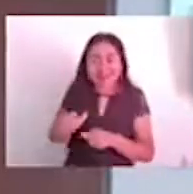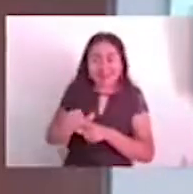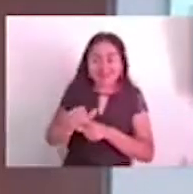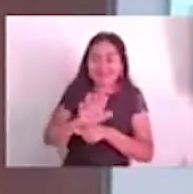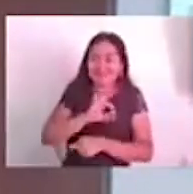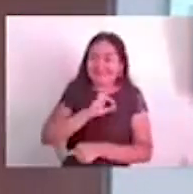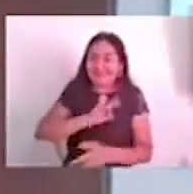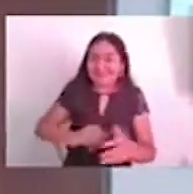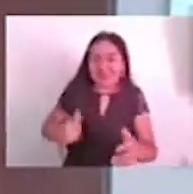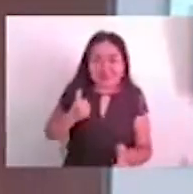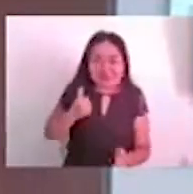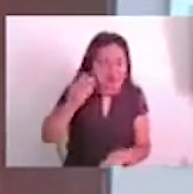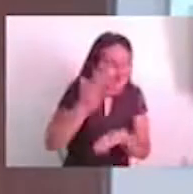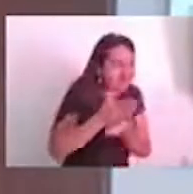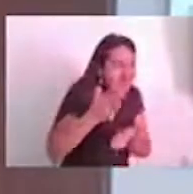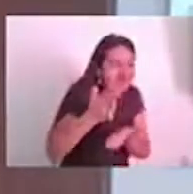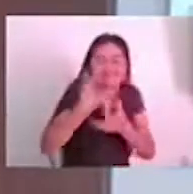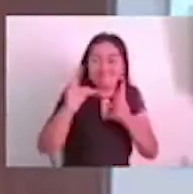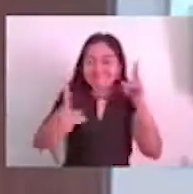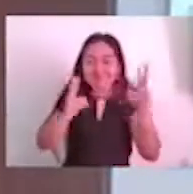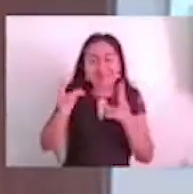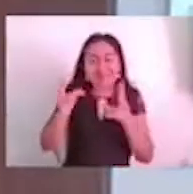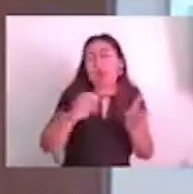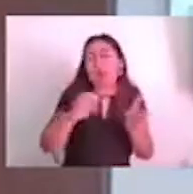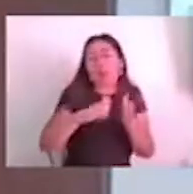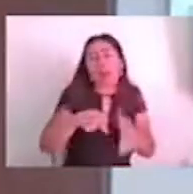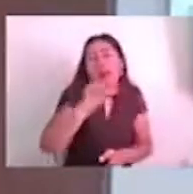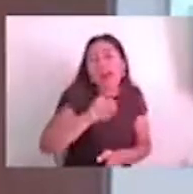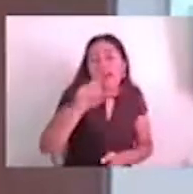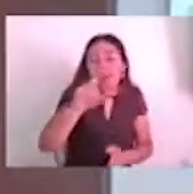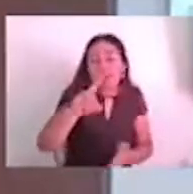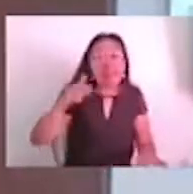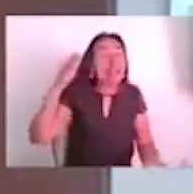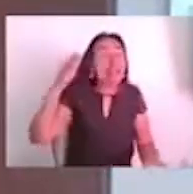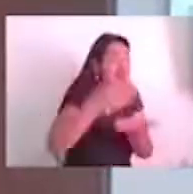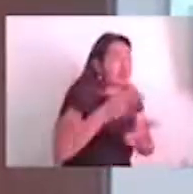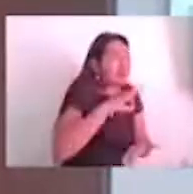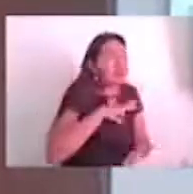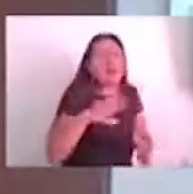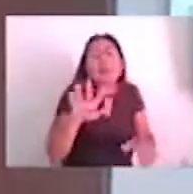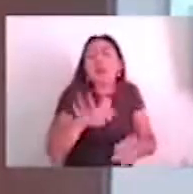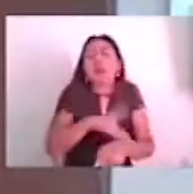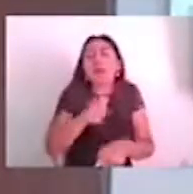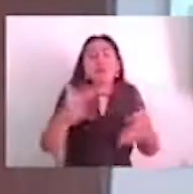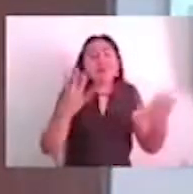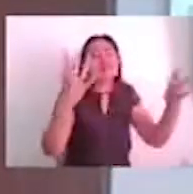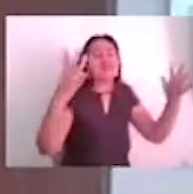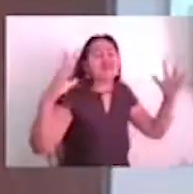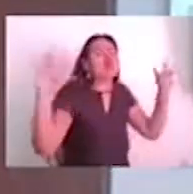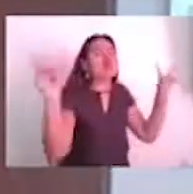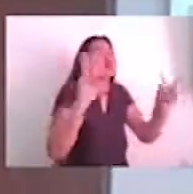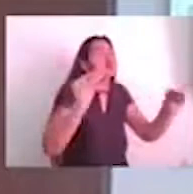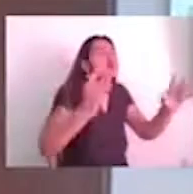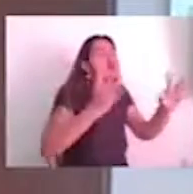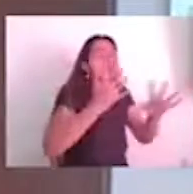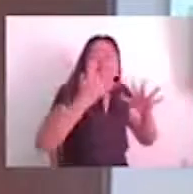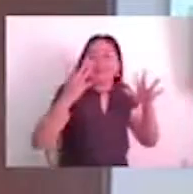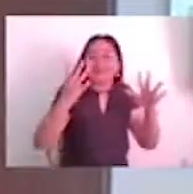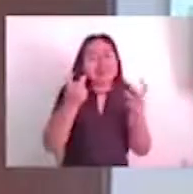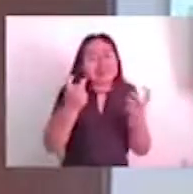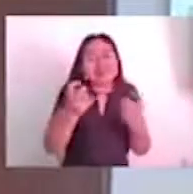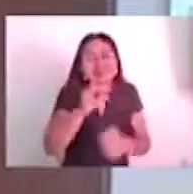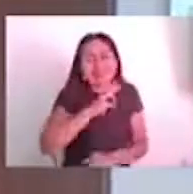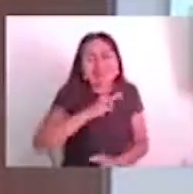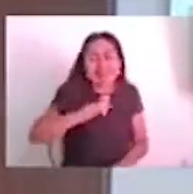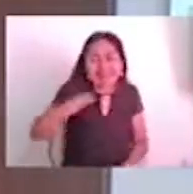unas visitas de fin de semana magníficas, porque aparte estás al aire libre. Creo que es una muy buena forma de empezar